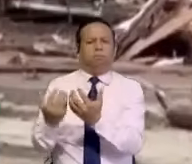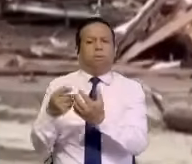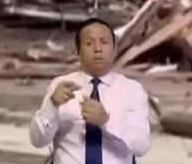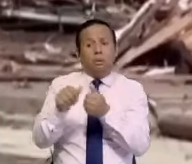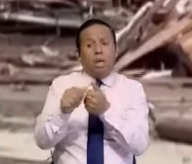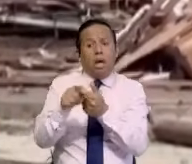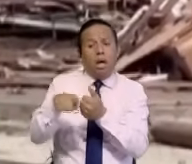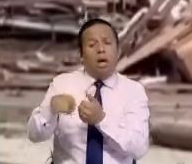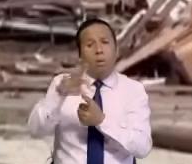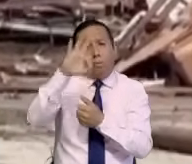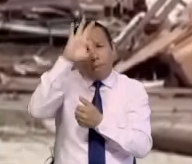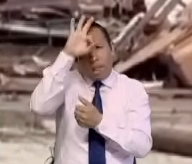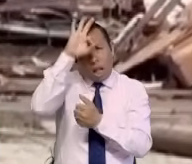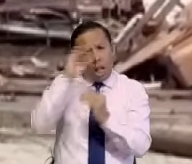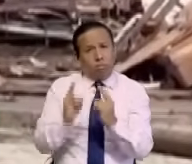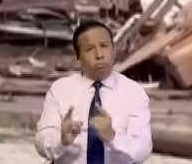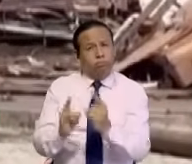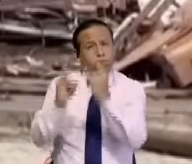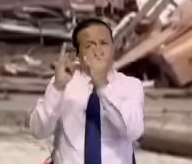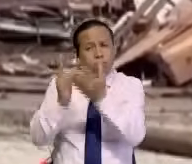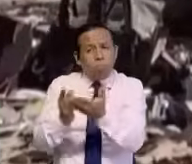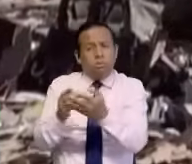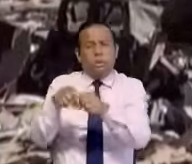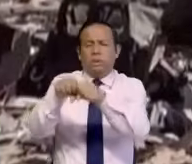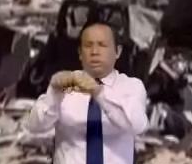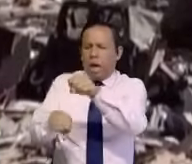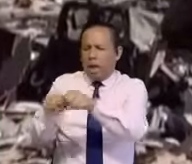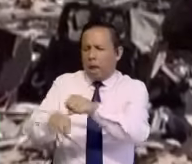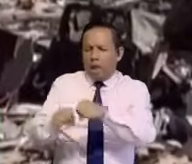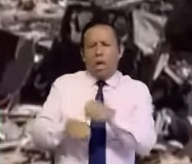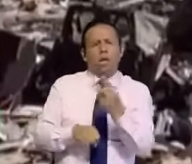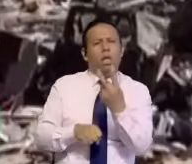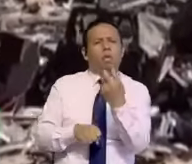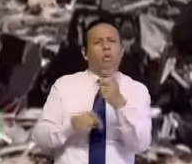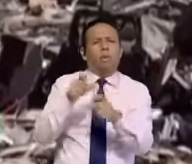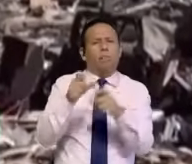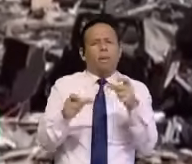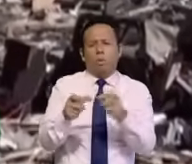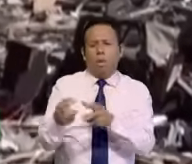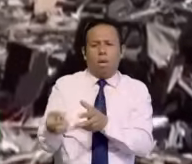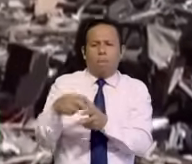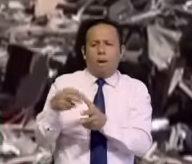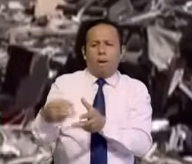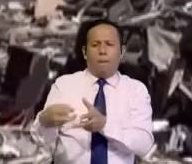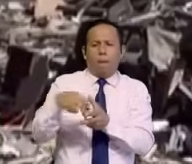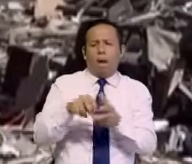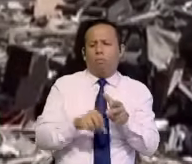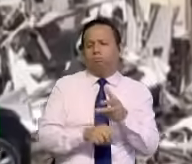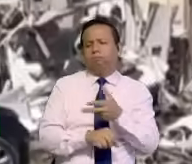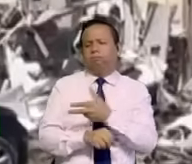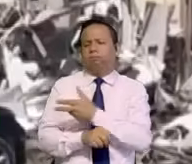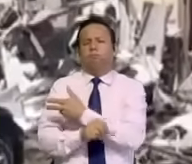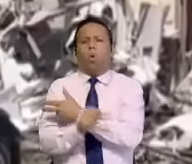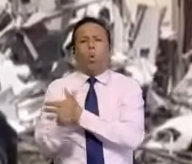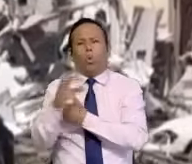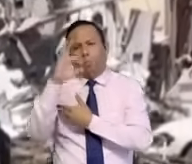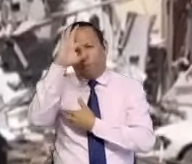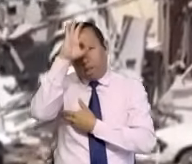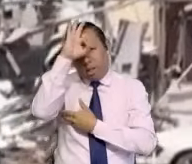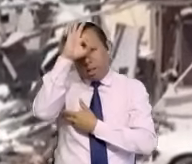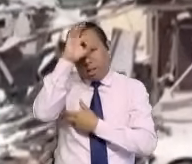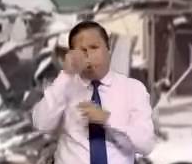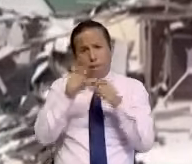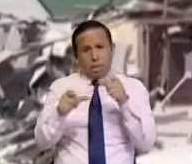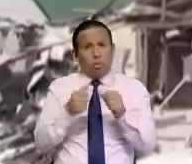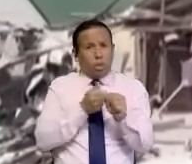de los edificios dañados, de modo que al menos 12 heridos tuvieron que ser llevados a otros centros médicos. Los residentes se ayudaban